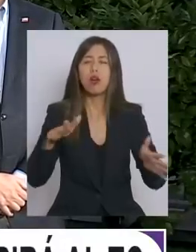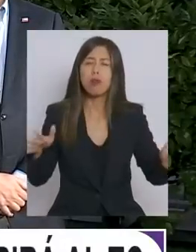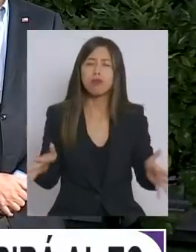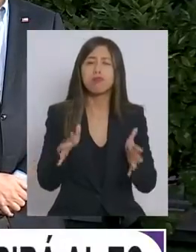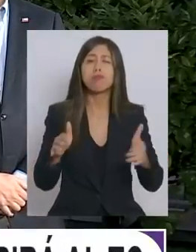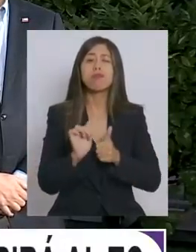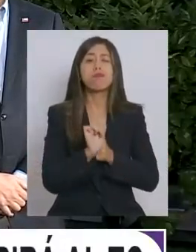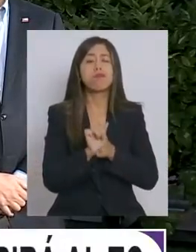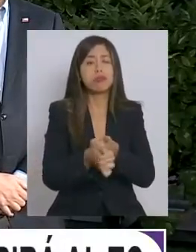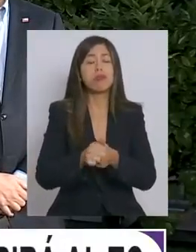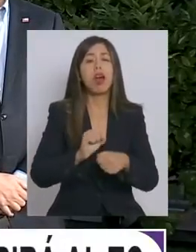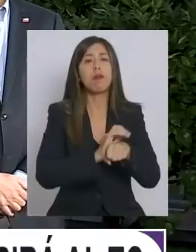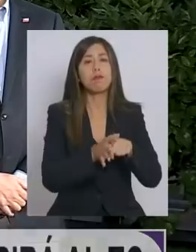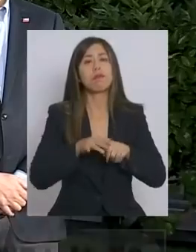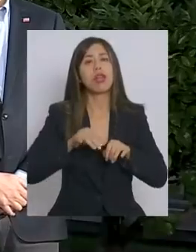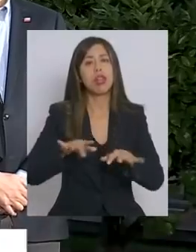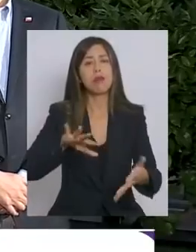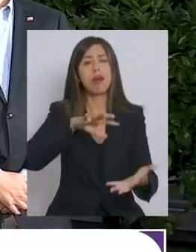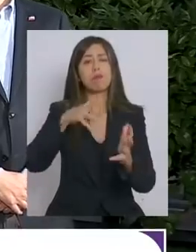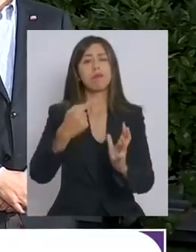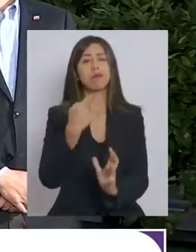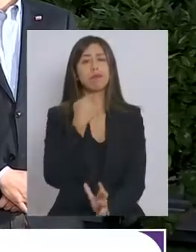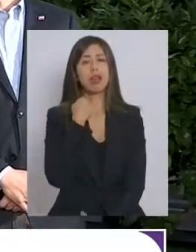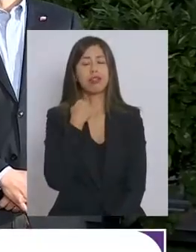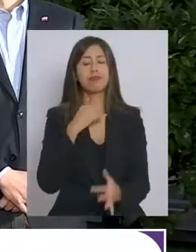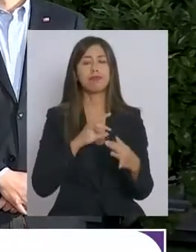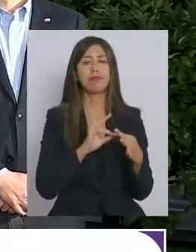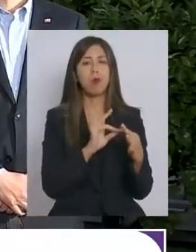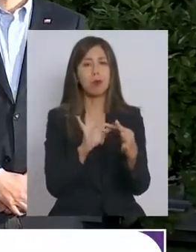pandemia que ha sacudido al mundo. Muchas gracias.